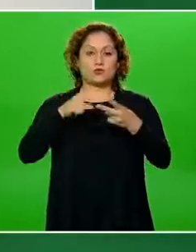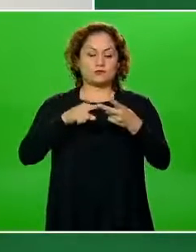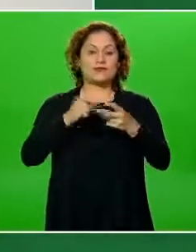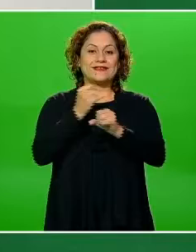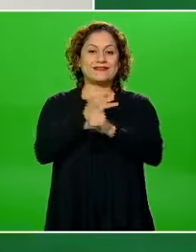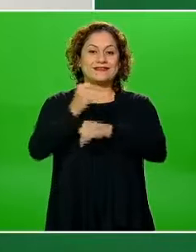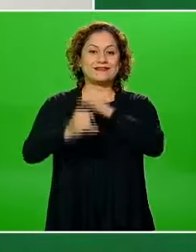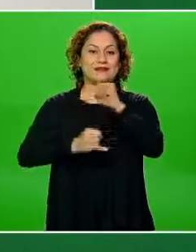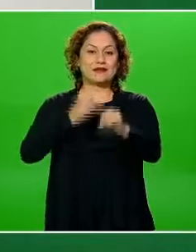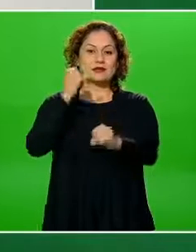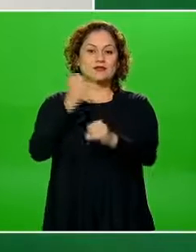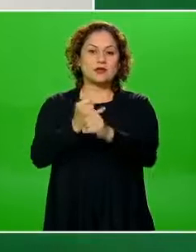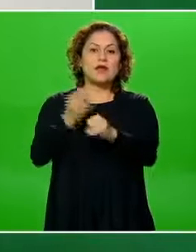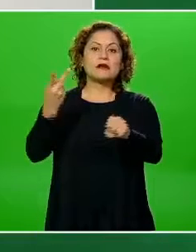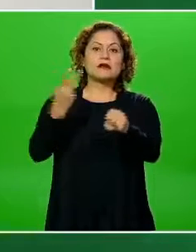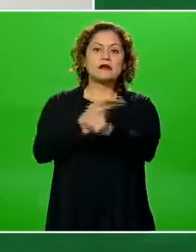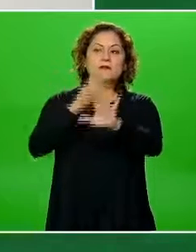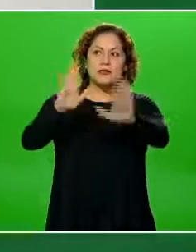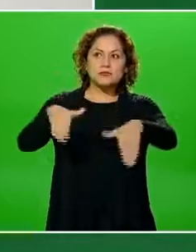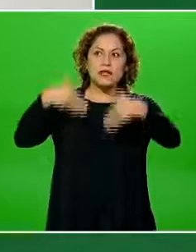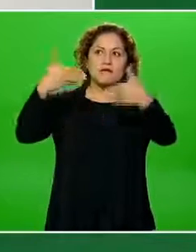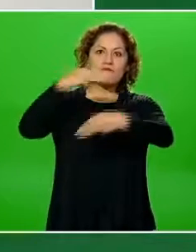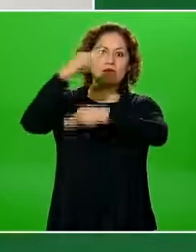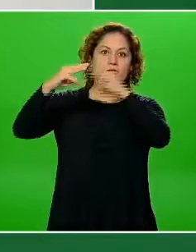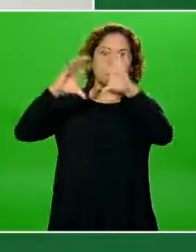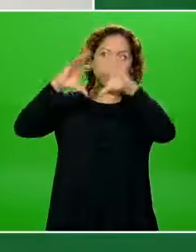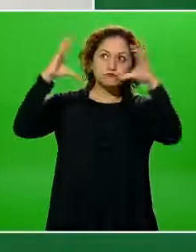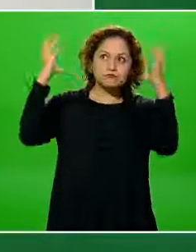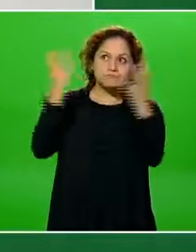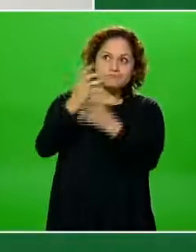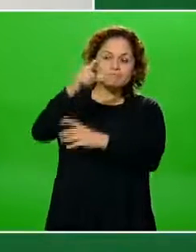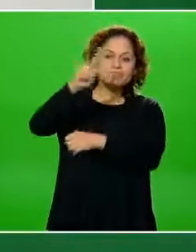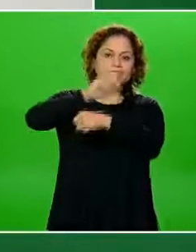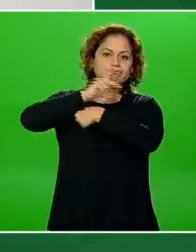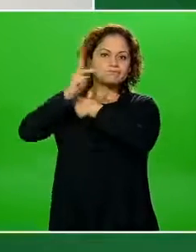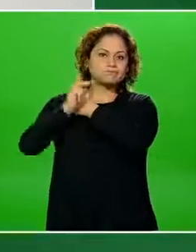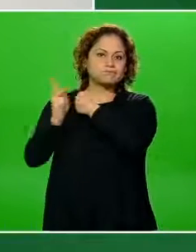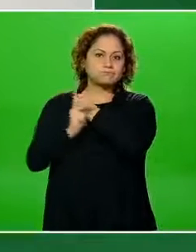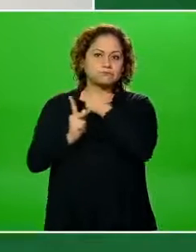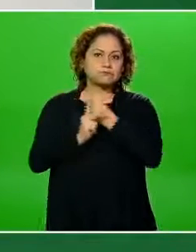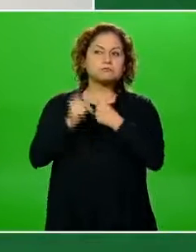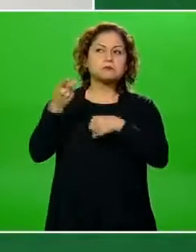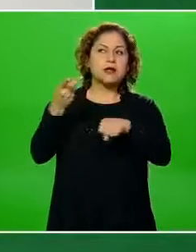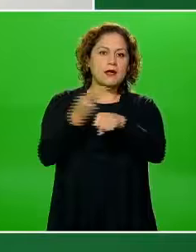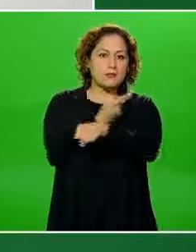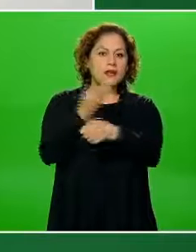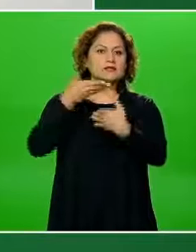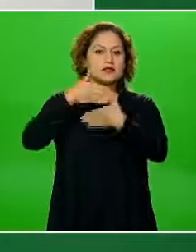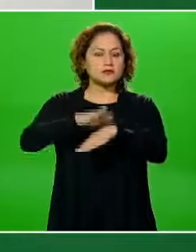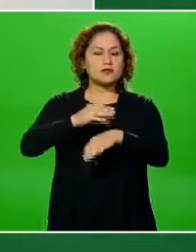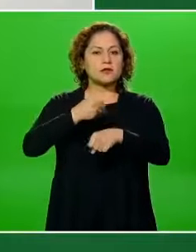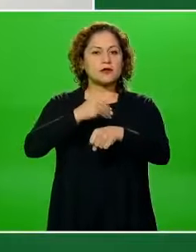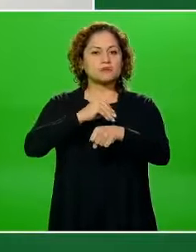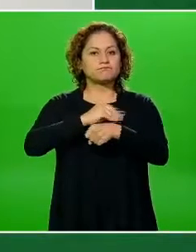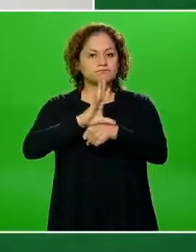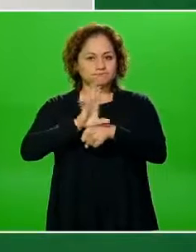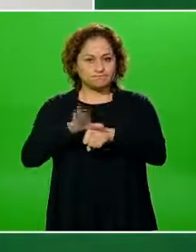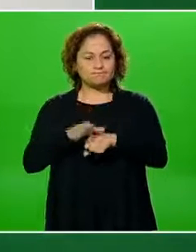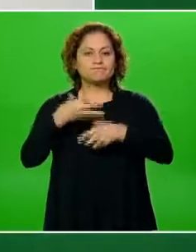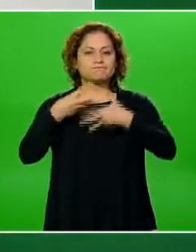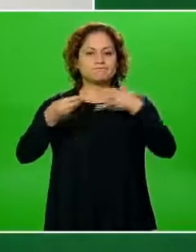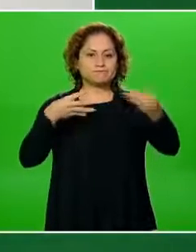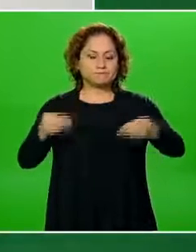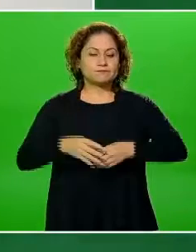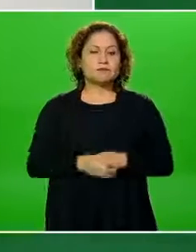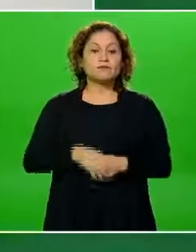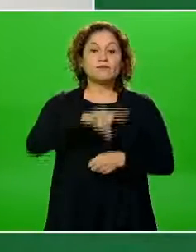lo que está sucediendo también en otras partes del mundo con respecto a la evolución de la pandemia. Seguido